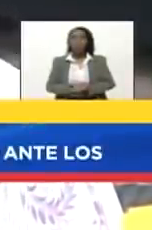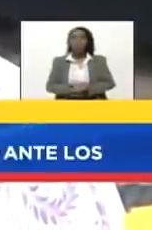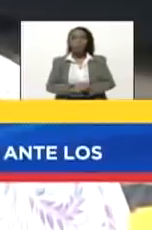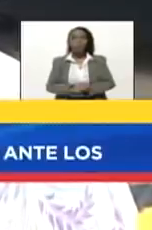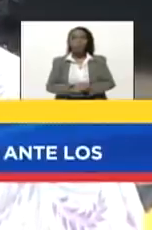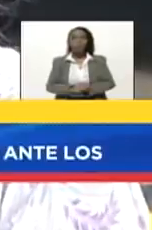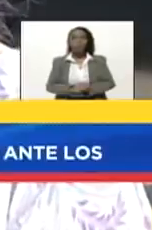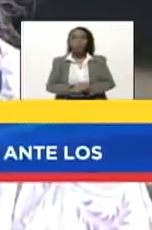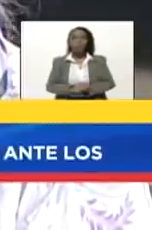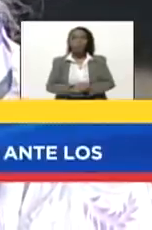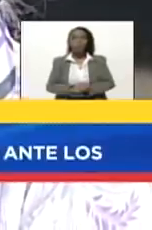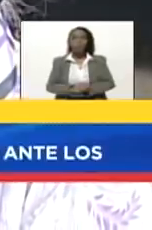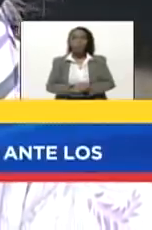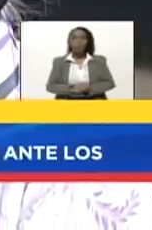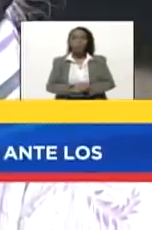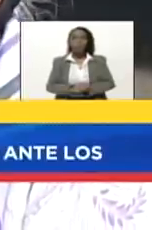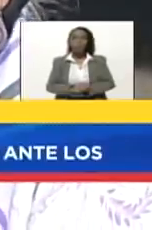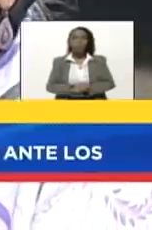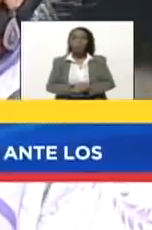Flores, ahí Saintapuera.